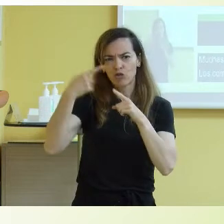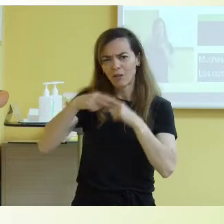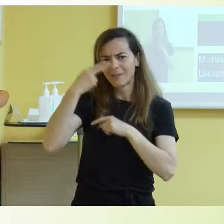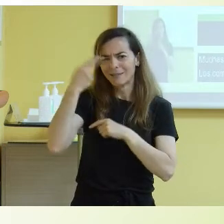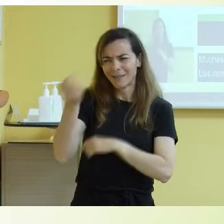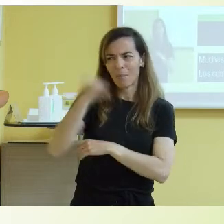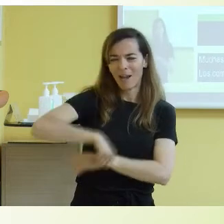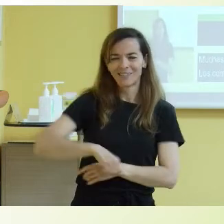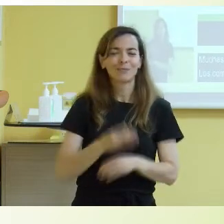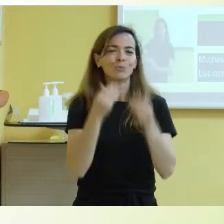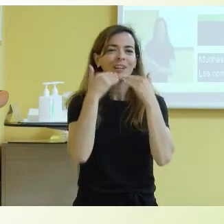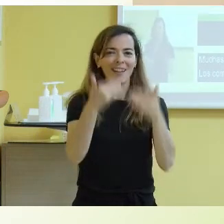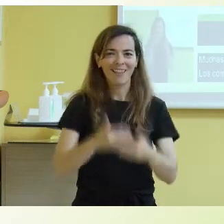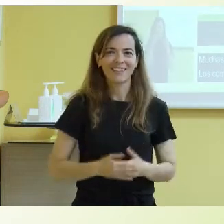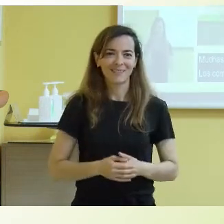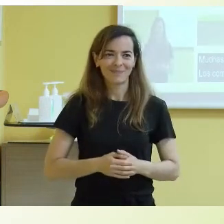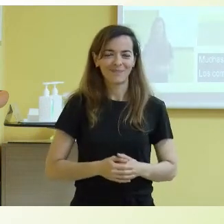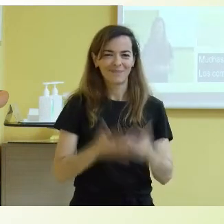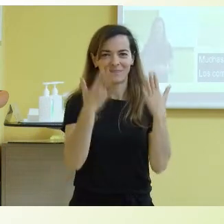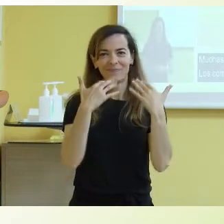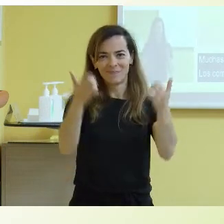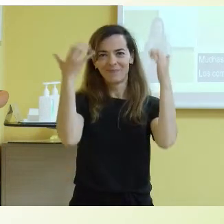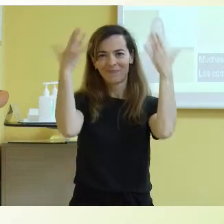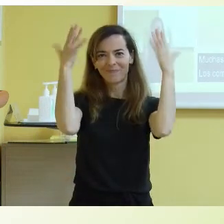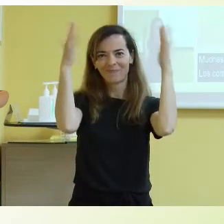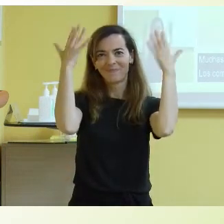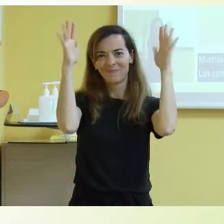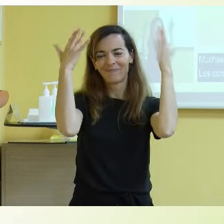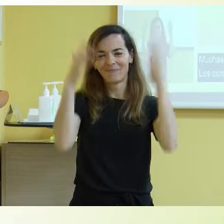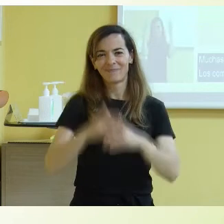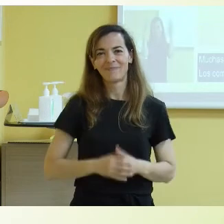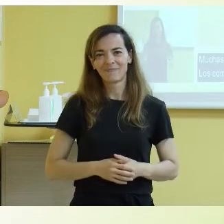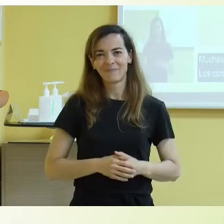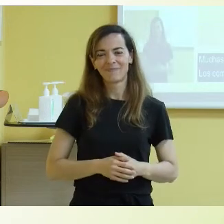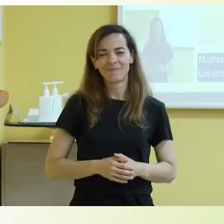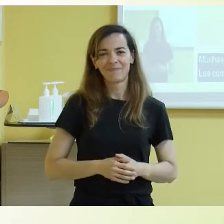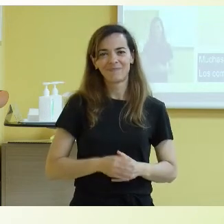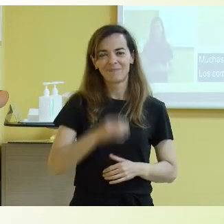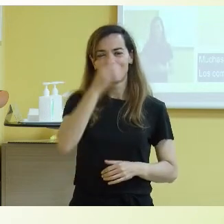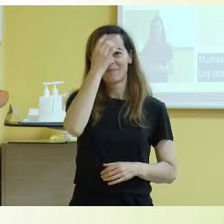interesantes. Muchas gracias.